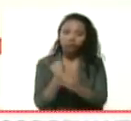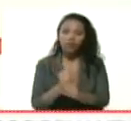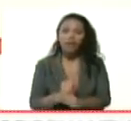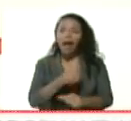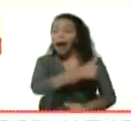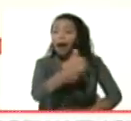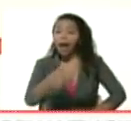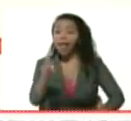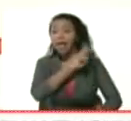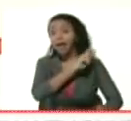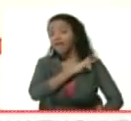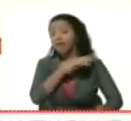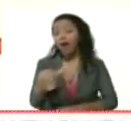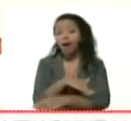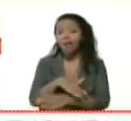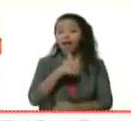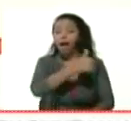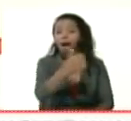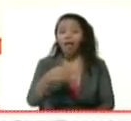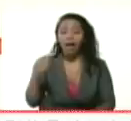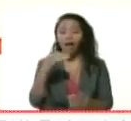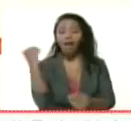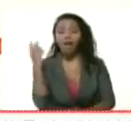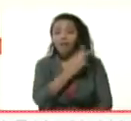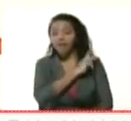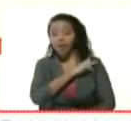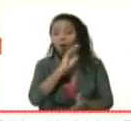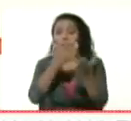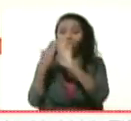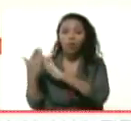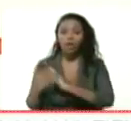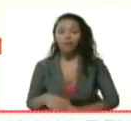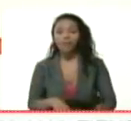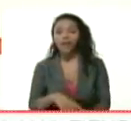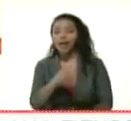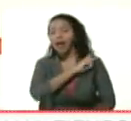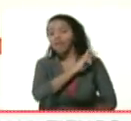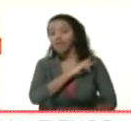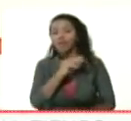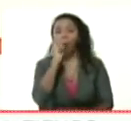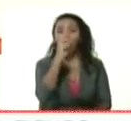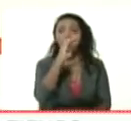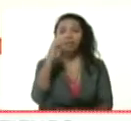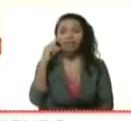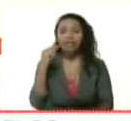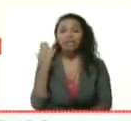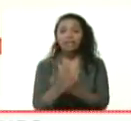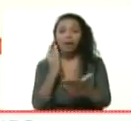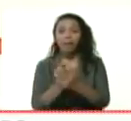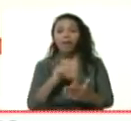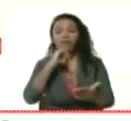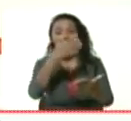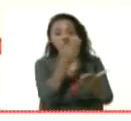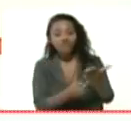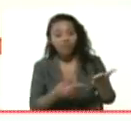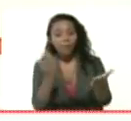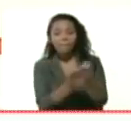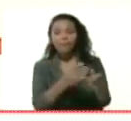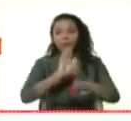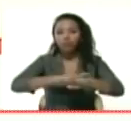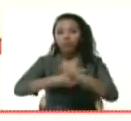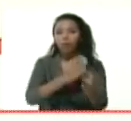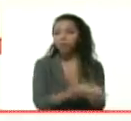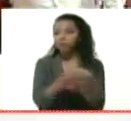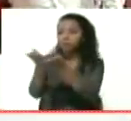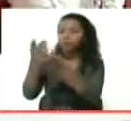de calle, cada jefe de comunidad, cada jefe de VH hace su reporte. Un reporte para que nos estamos preparando,